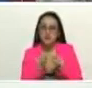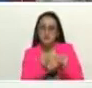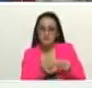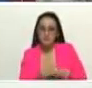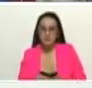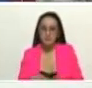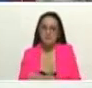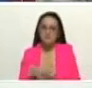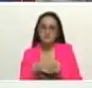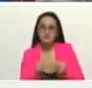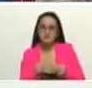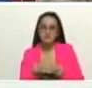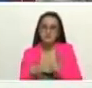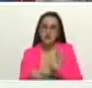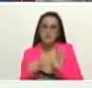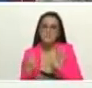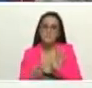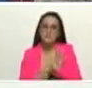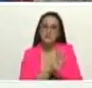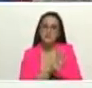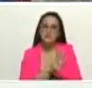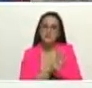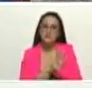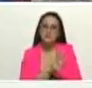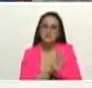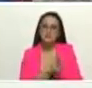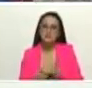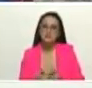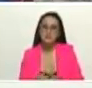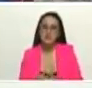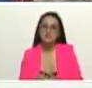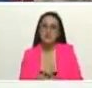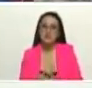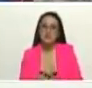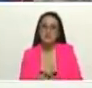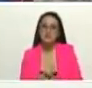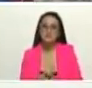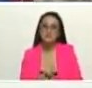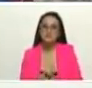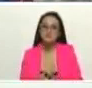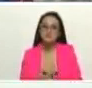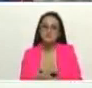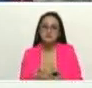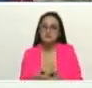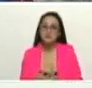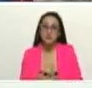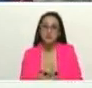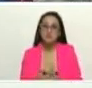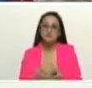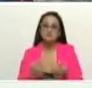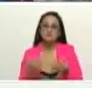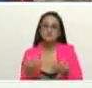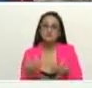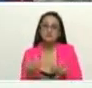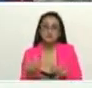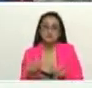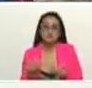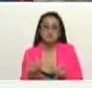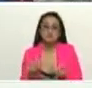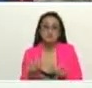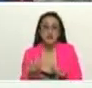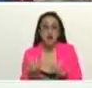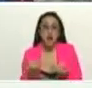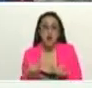restaurar completamente y a equipar, ¿verdad? Uribito, a equipar las iglesias.